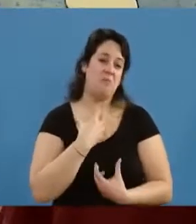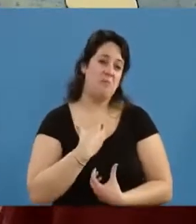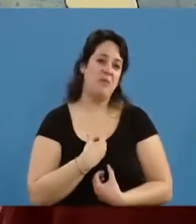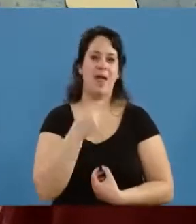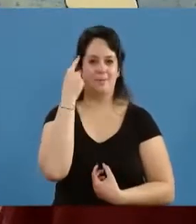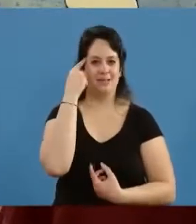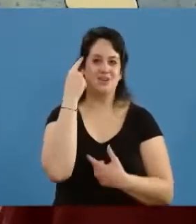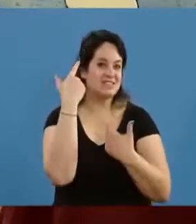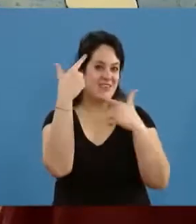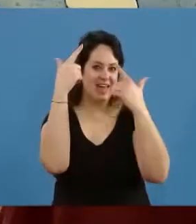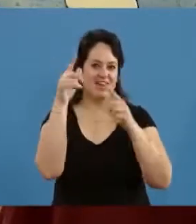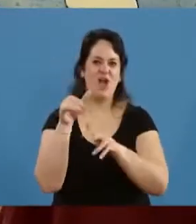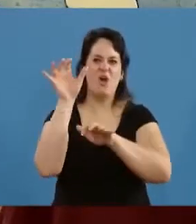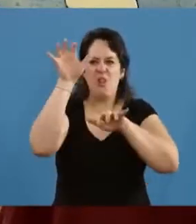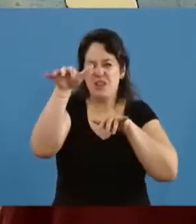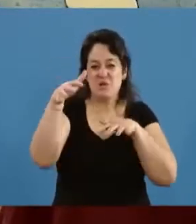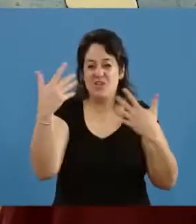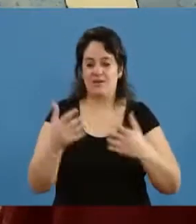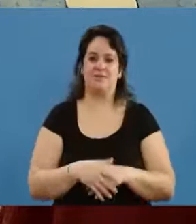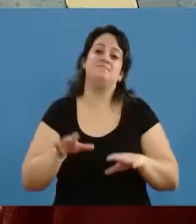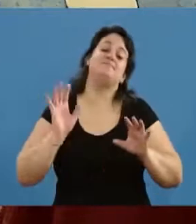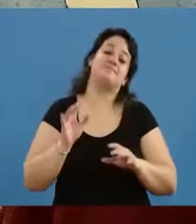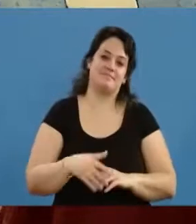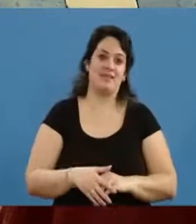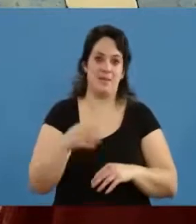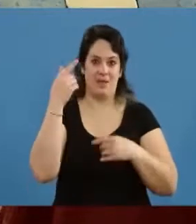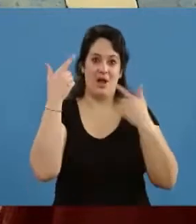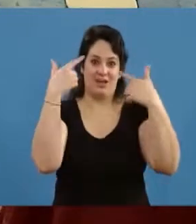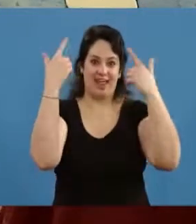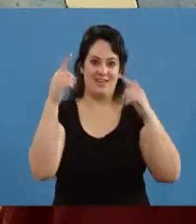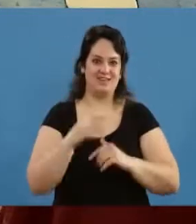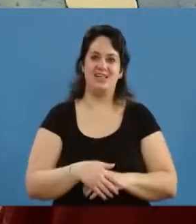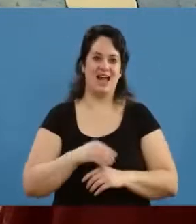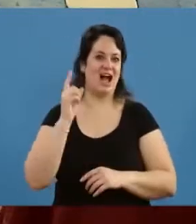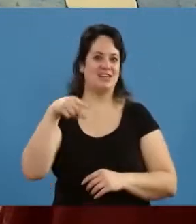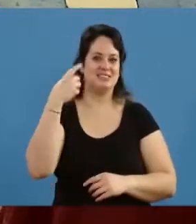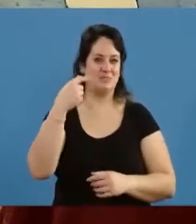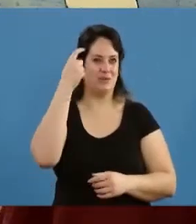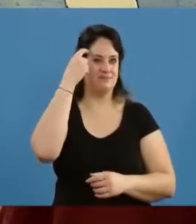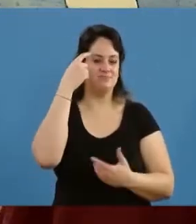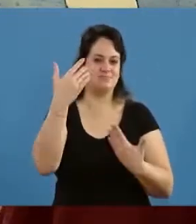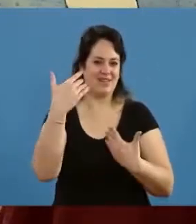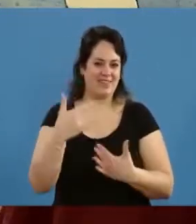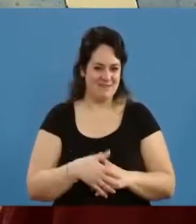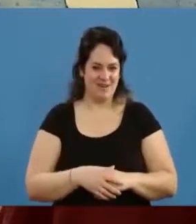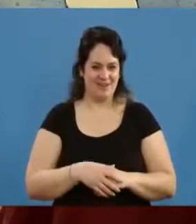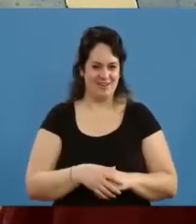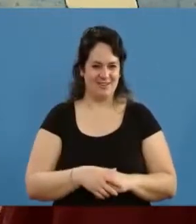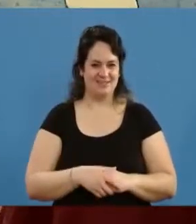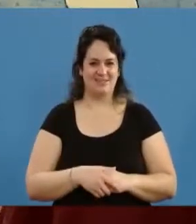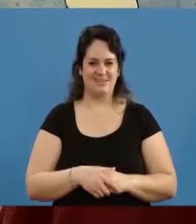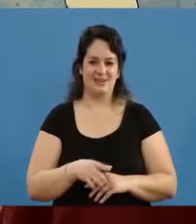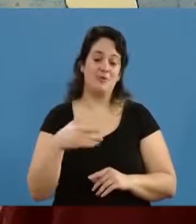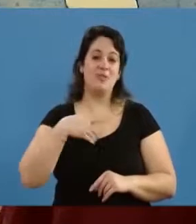tener una aventura con dinosaurios. Pero bueno, las aventuras siempre las podemos vivir. ¿Saben cuándo?